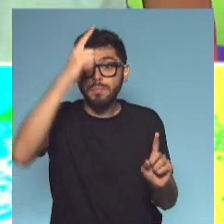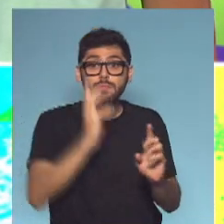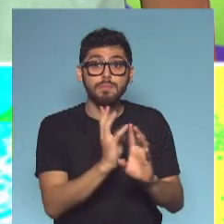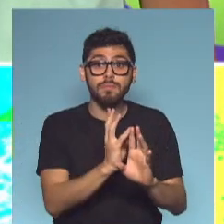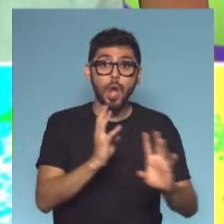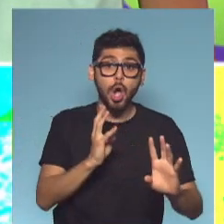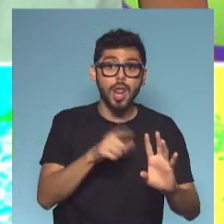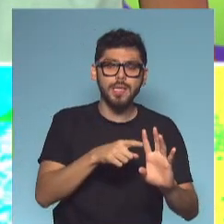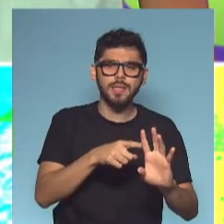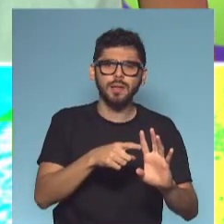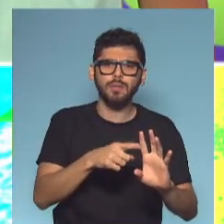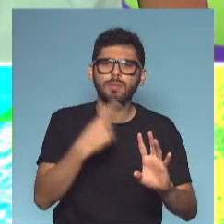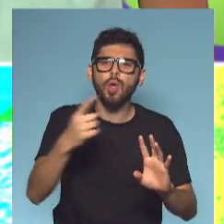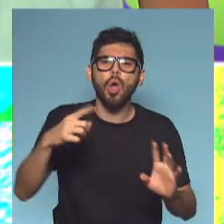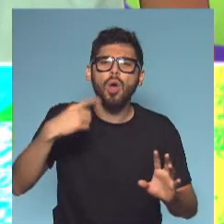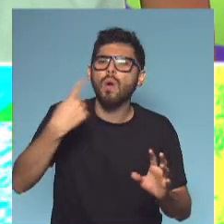todo?